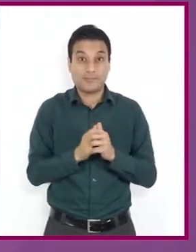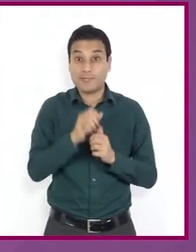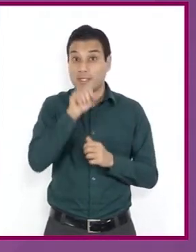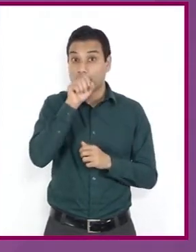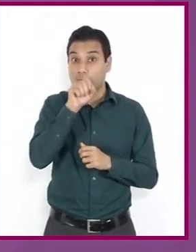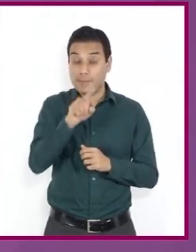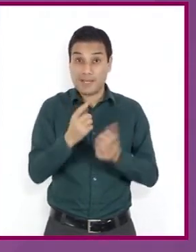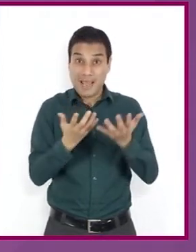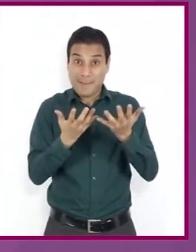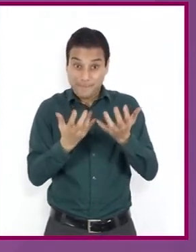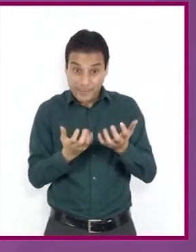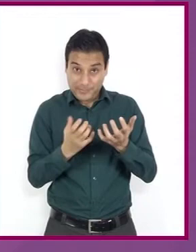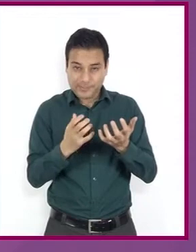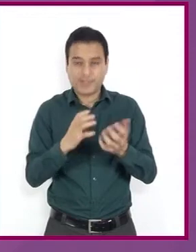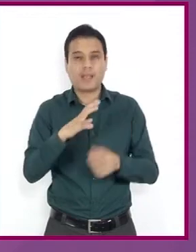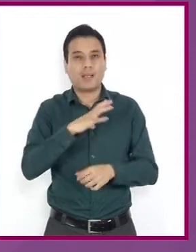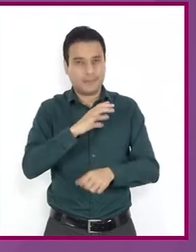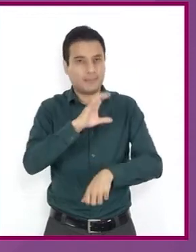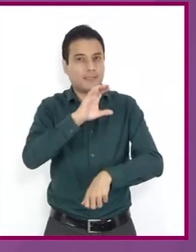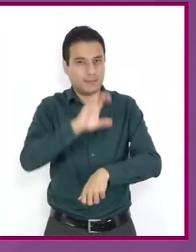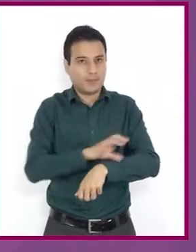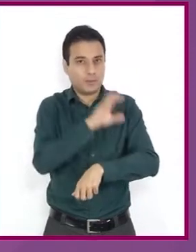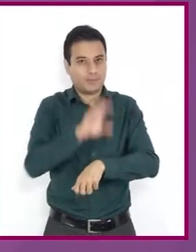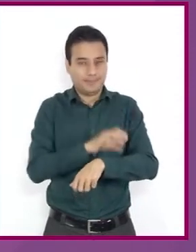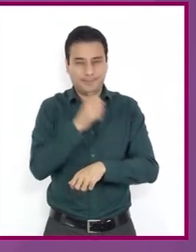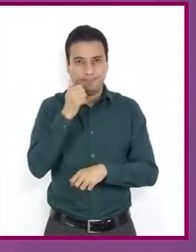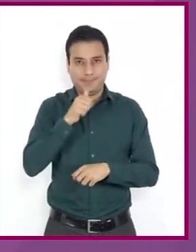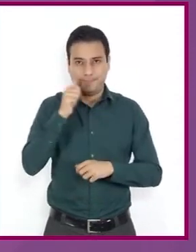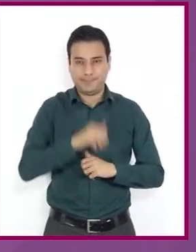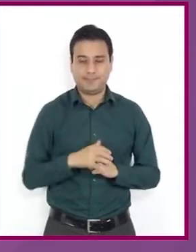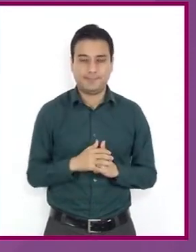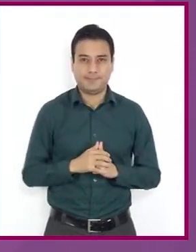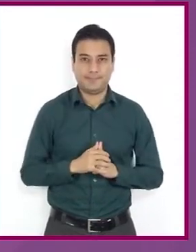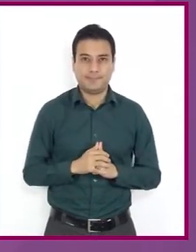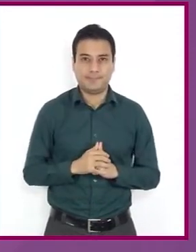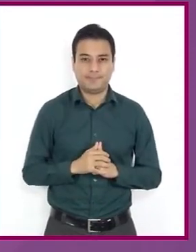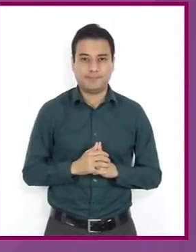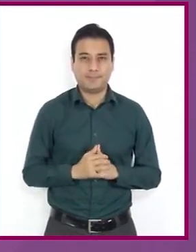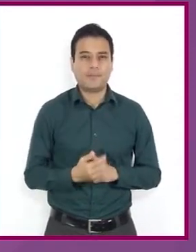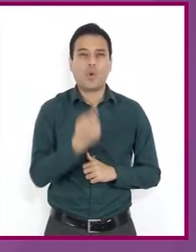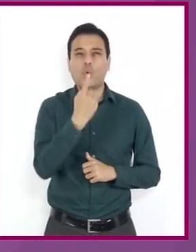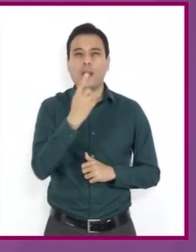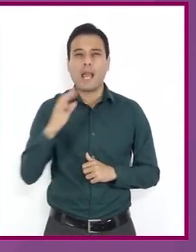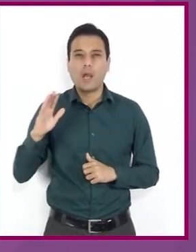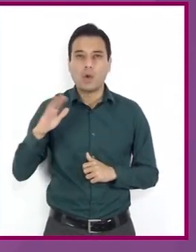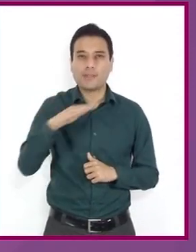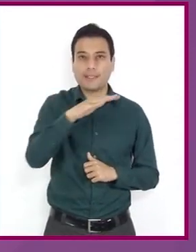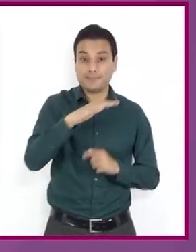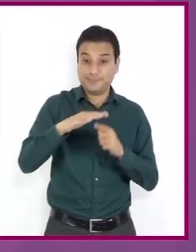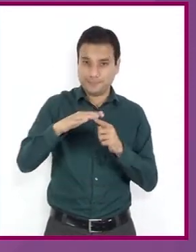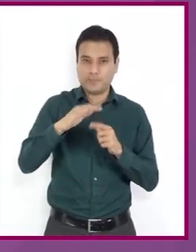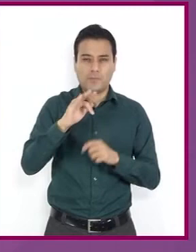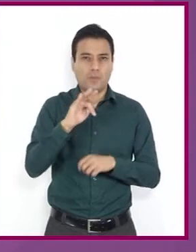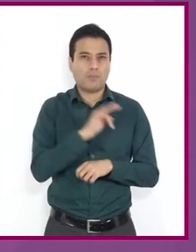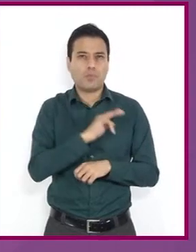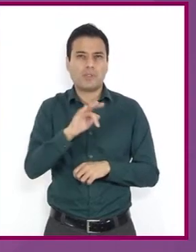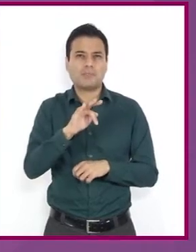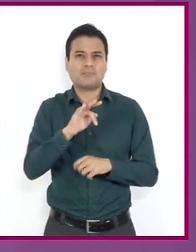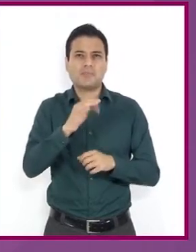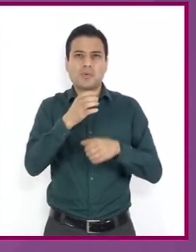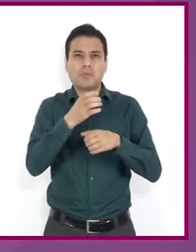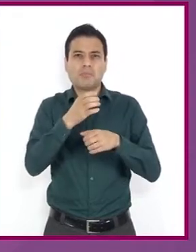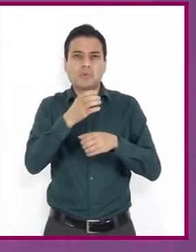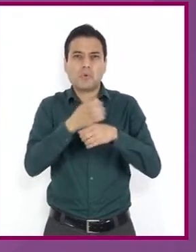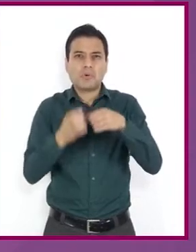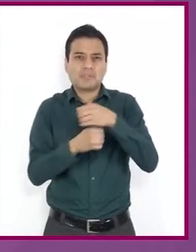magnético variable produce un campo eléctrico. Una onda electromagnética puede propagarse en el vacío,